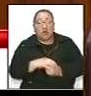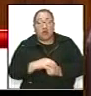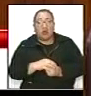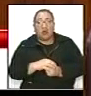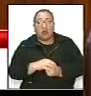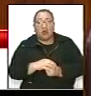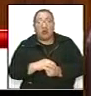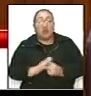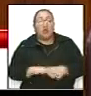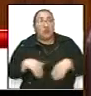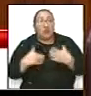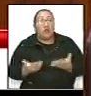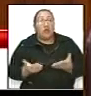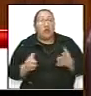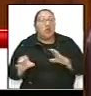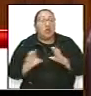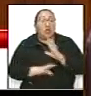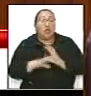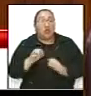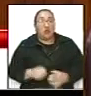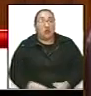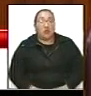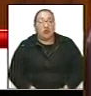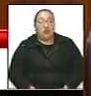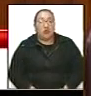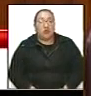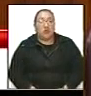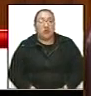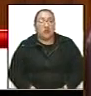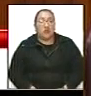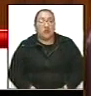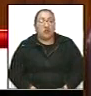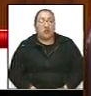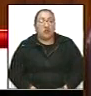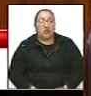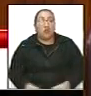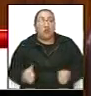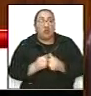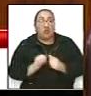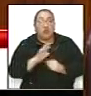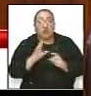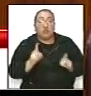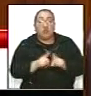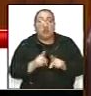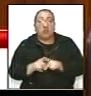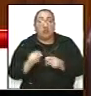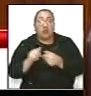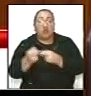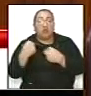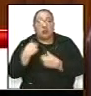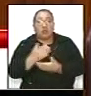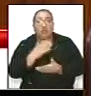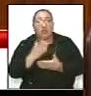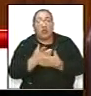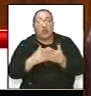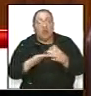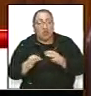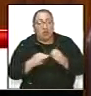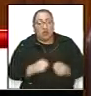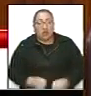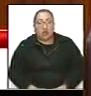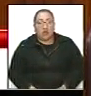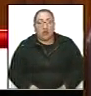adolescentes pueden ser elegidos por sus pares para ser representados ante la problemática que hemos